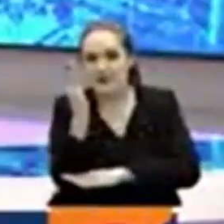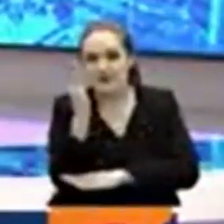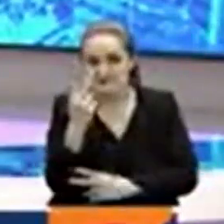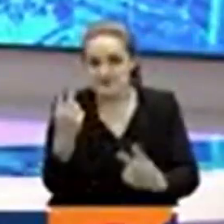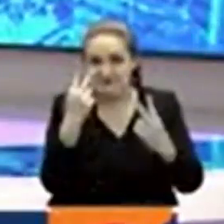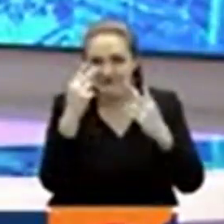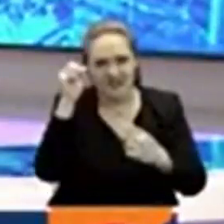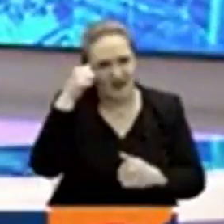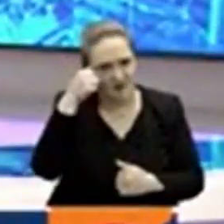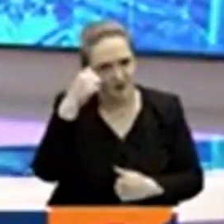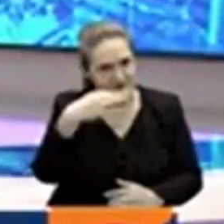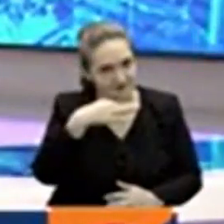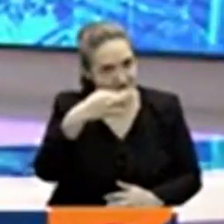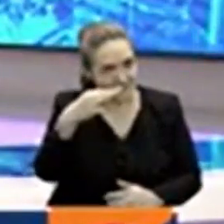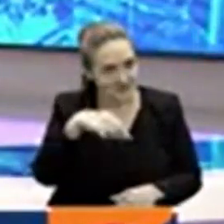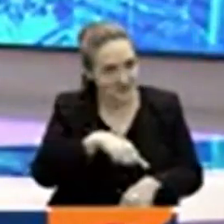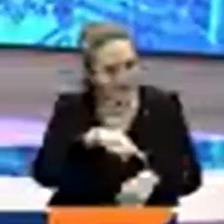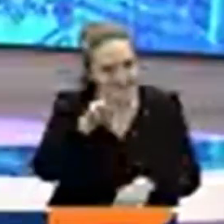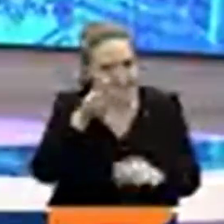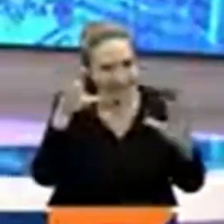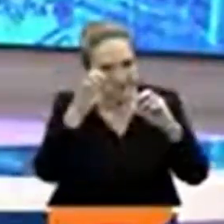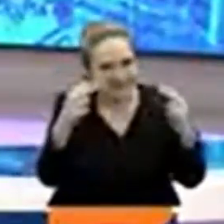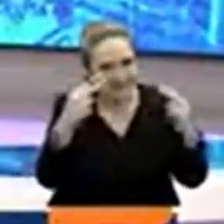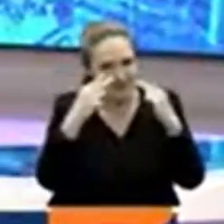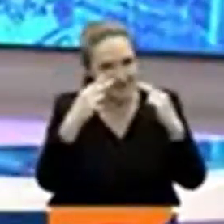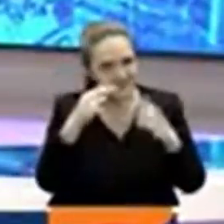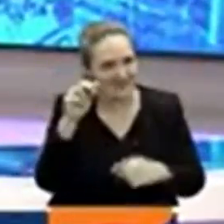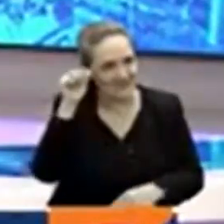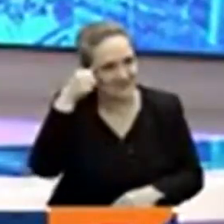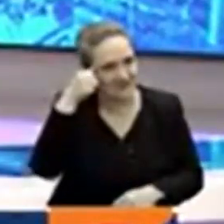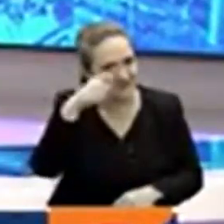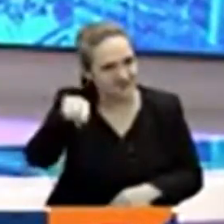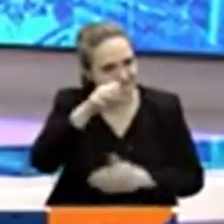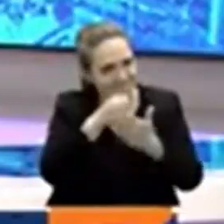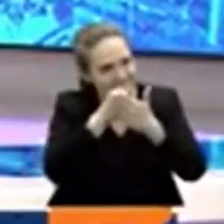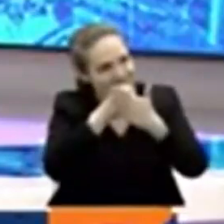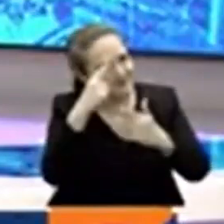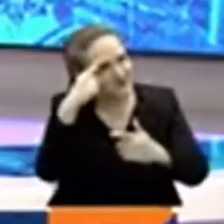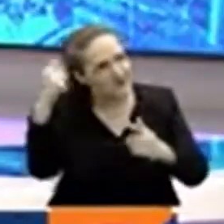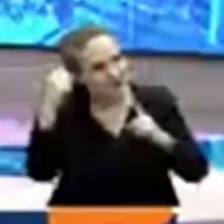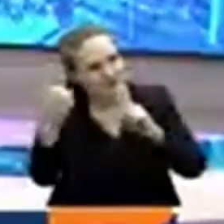recuerden, somos la opción a las 7 de la noche. No olviden, nunca dejen de soñar.